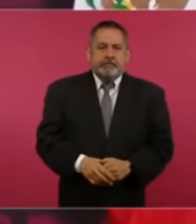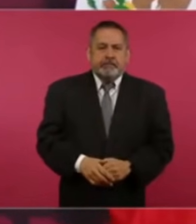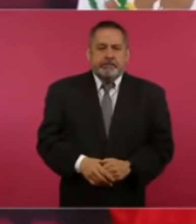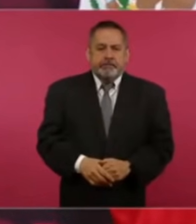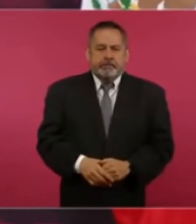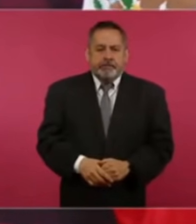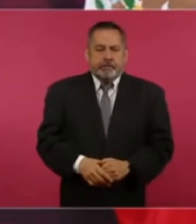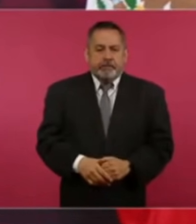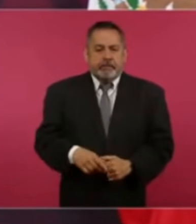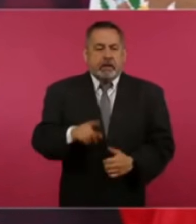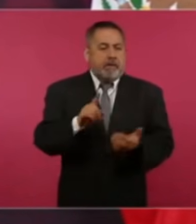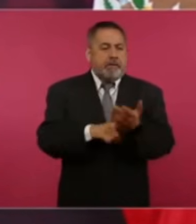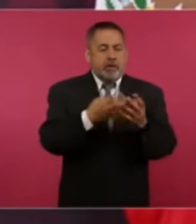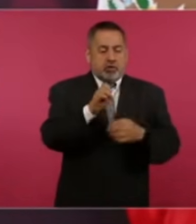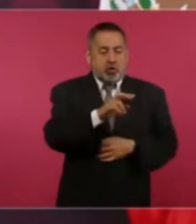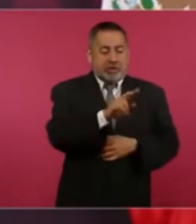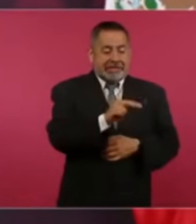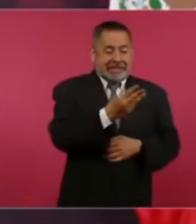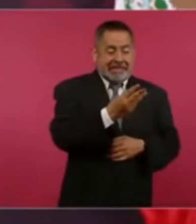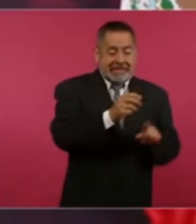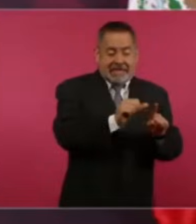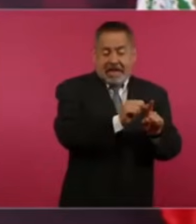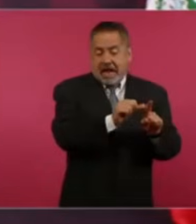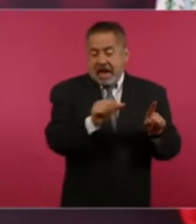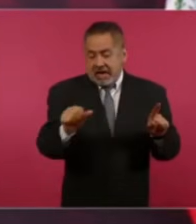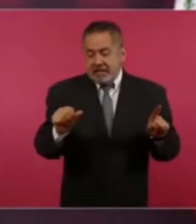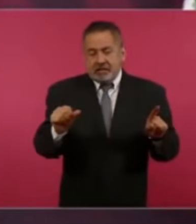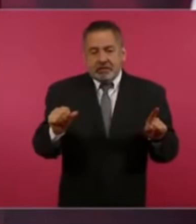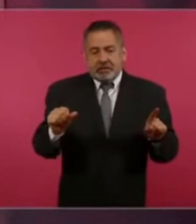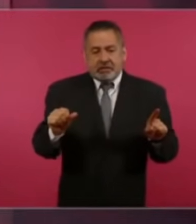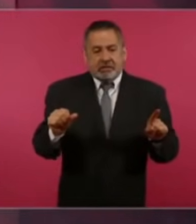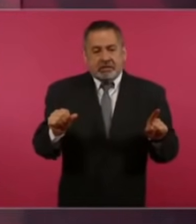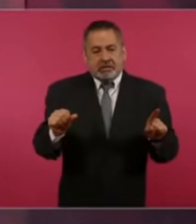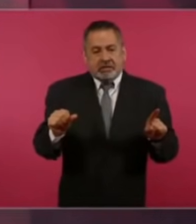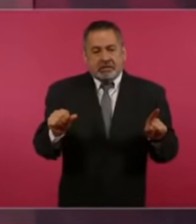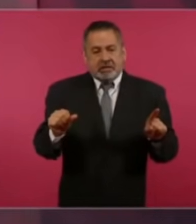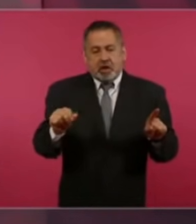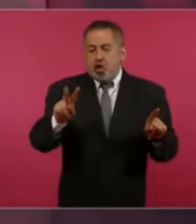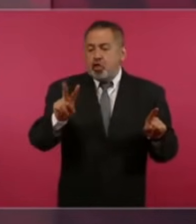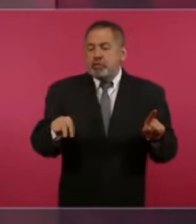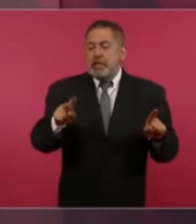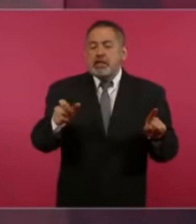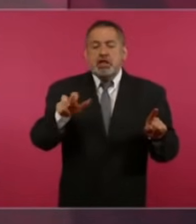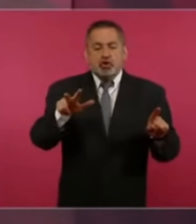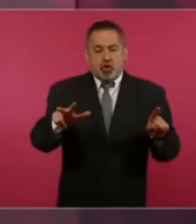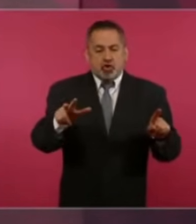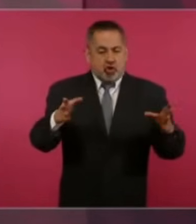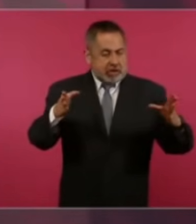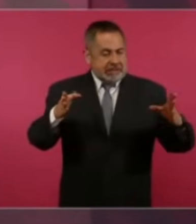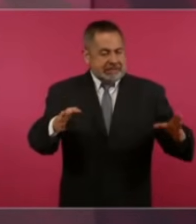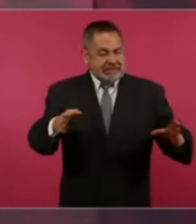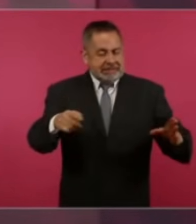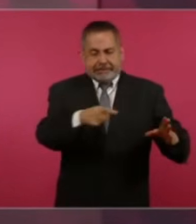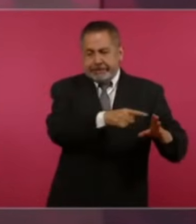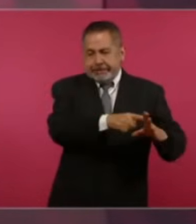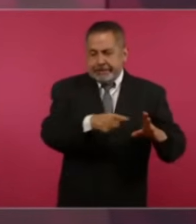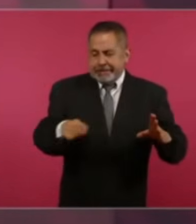de 1983 a finales del 2018.